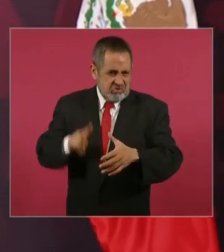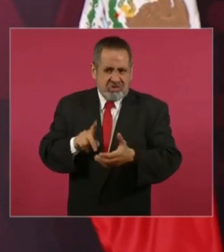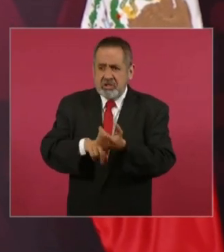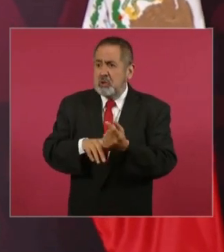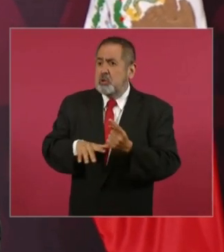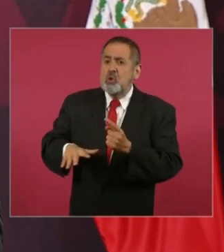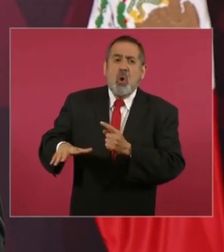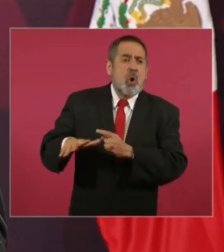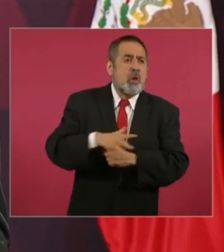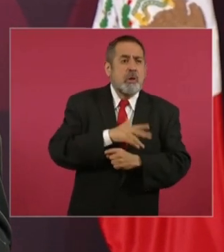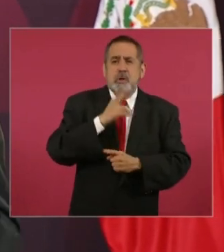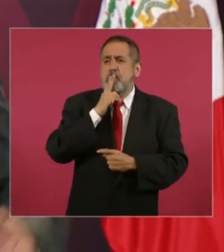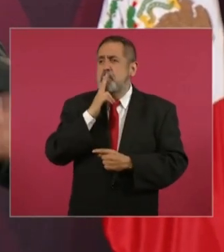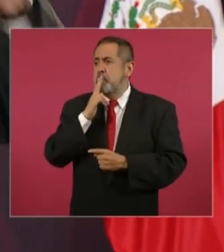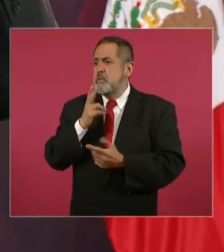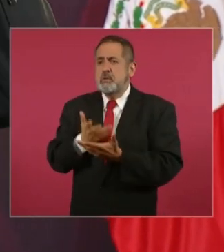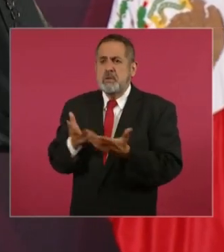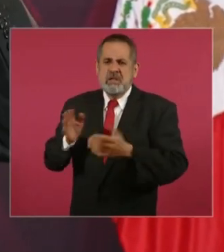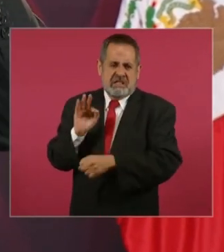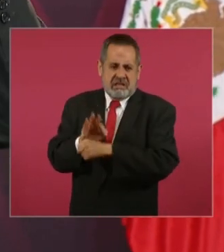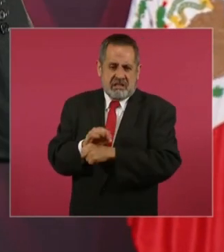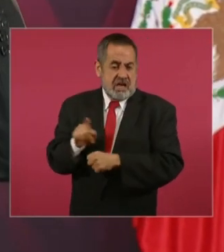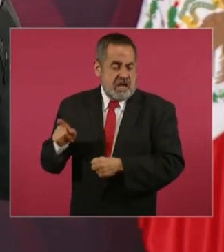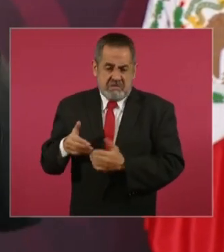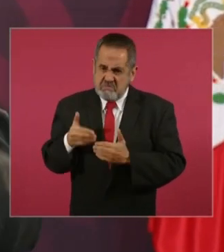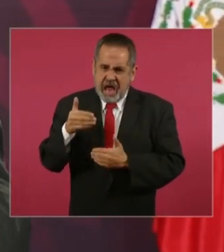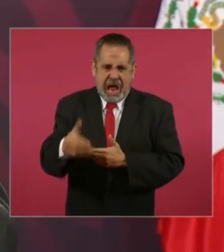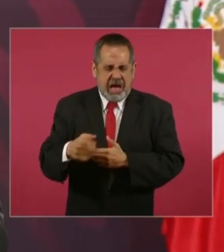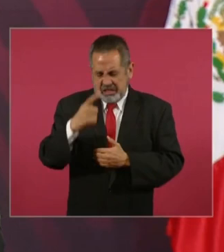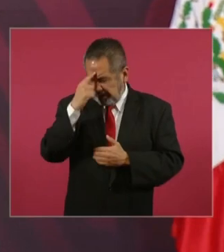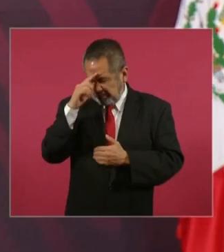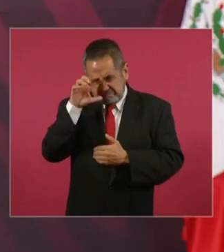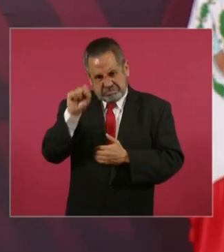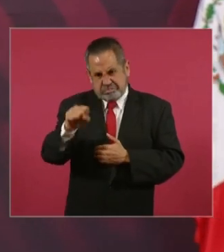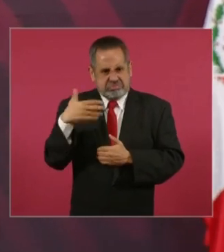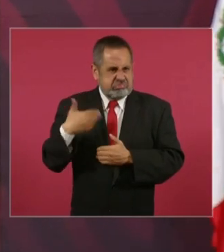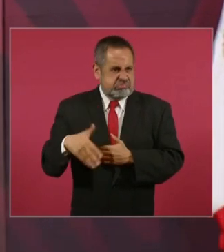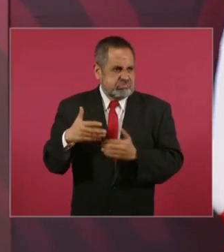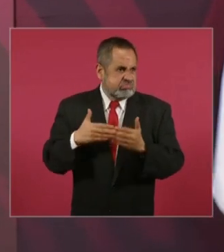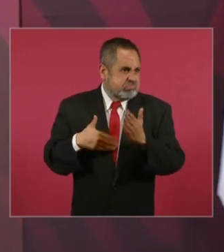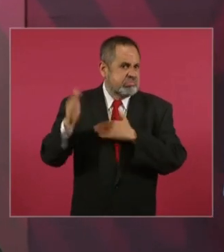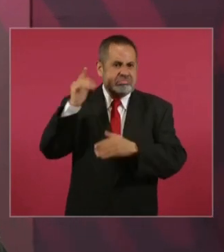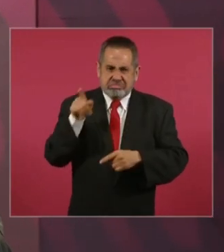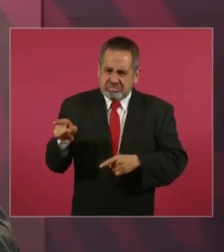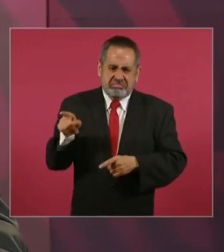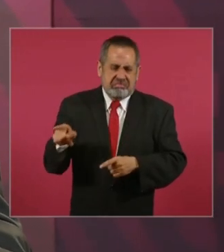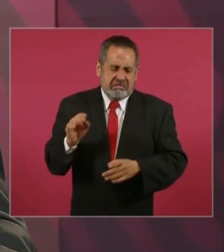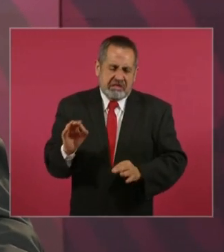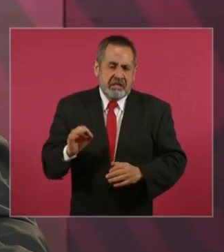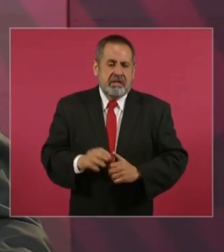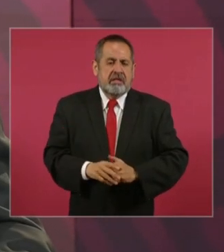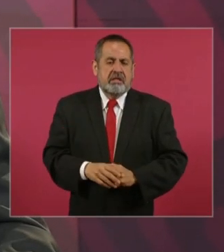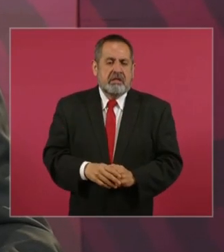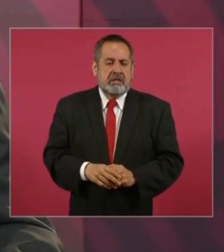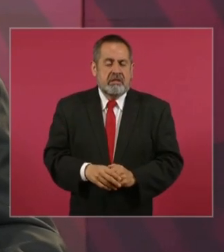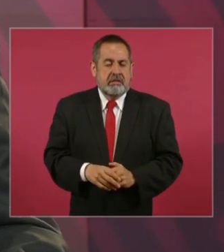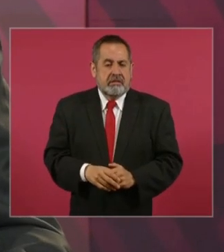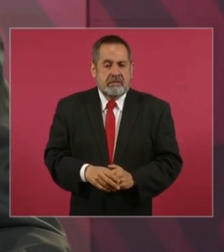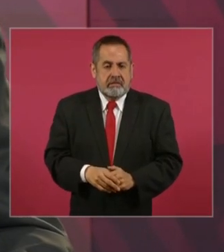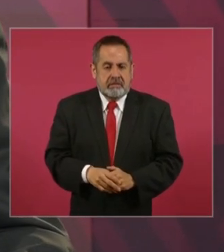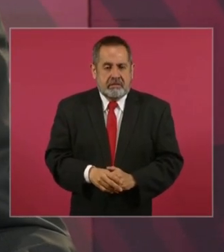naturaleza, de avanzada para aquellos tiempos, ¿no? Nosotros lo